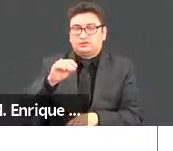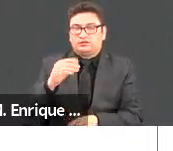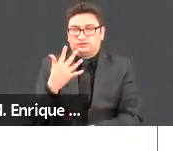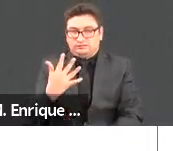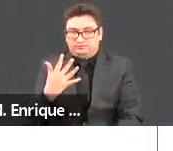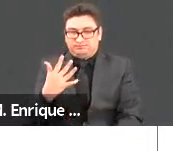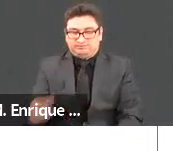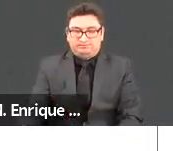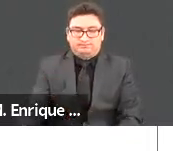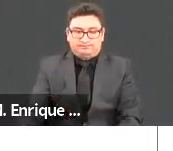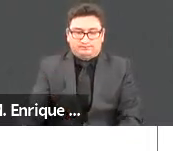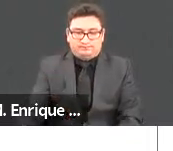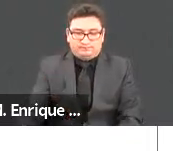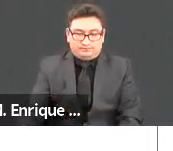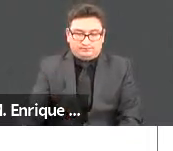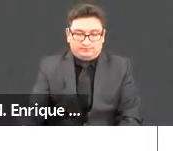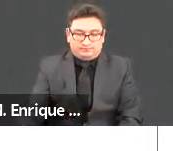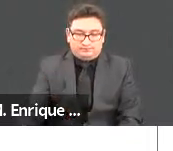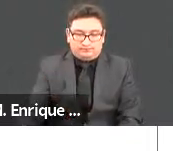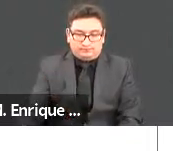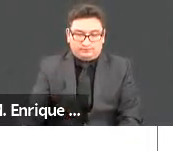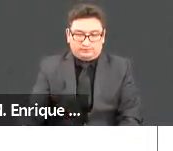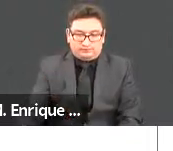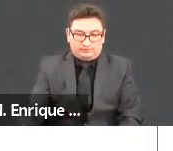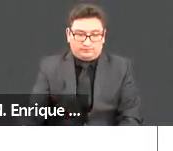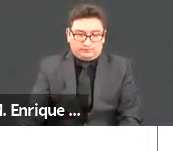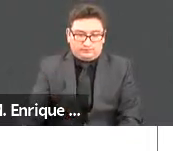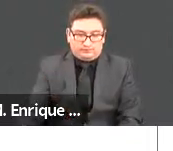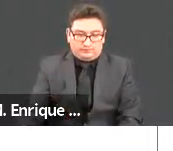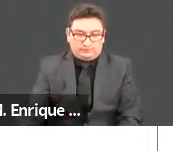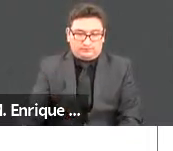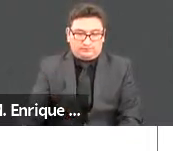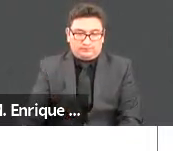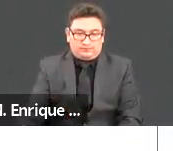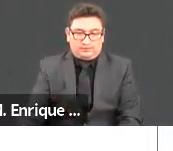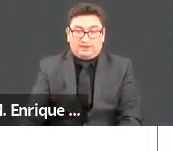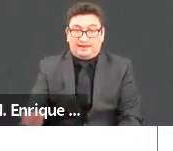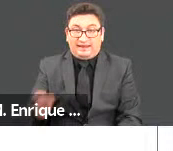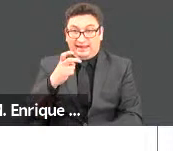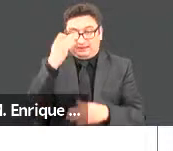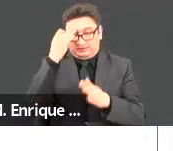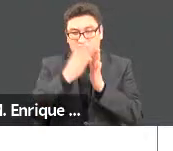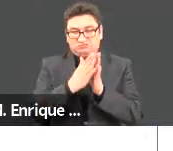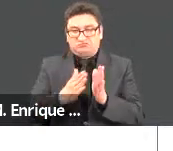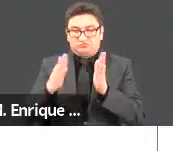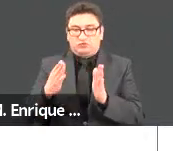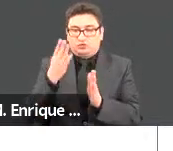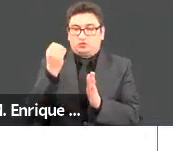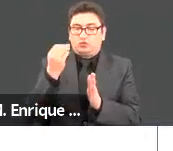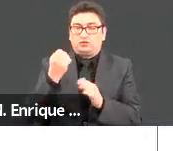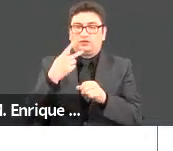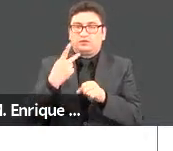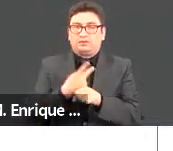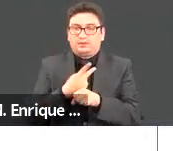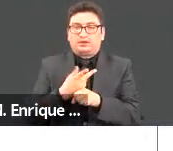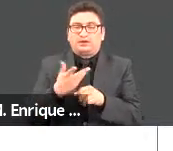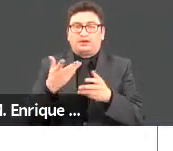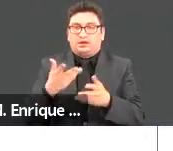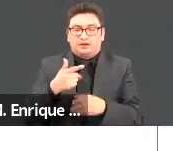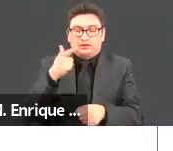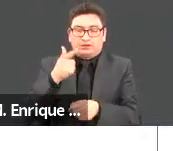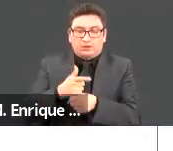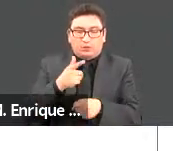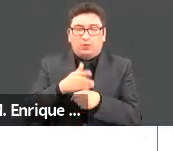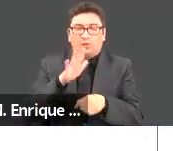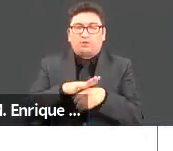1995. En este año da inicio la novena época, de la cual podemos destacar los siguientes aspectos fundamentales de